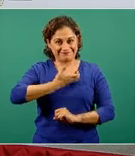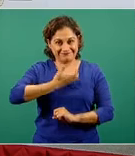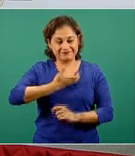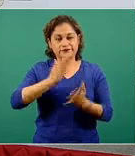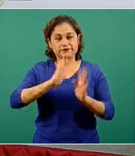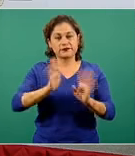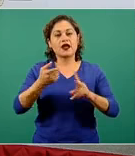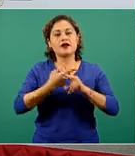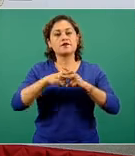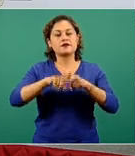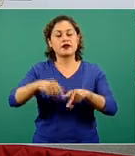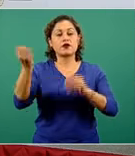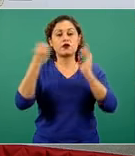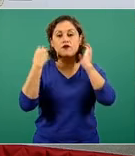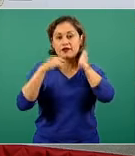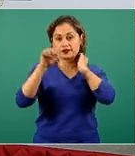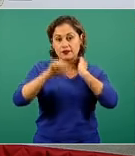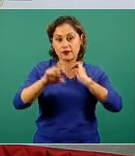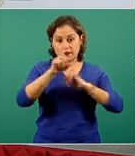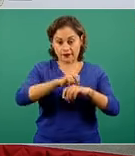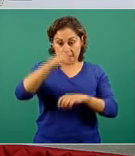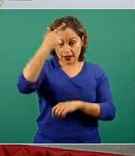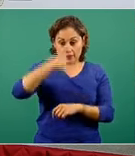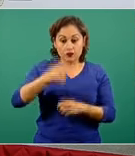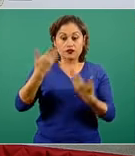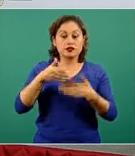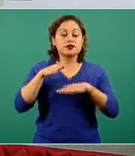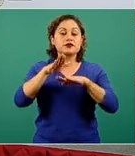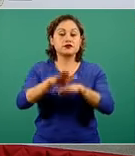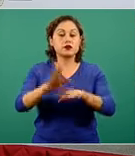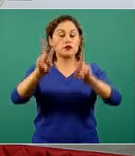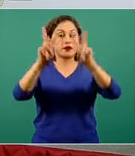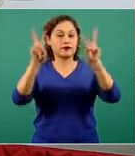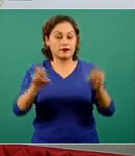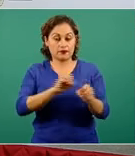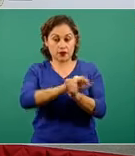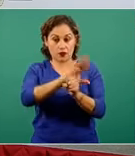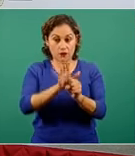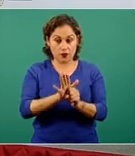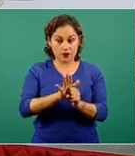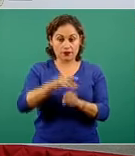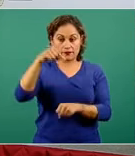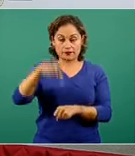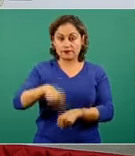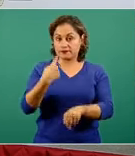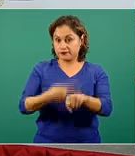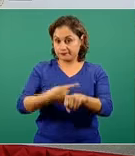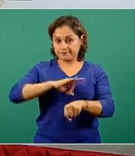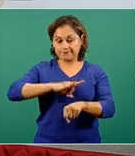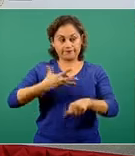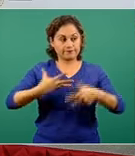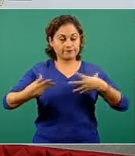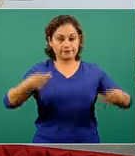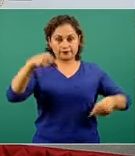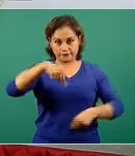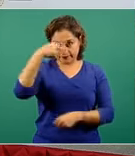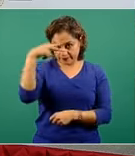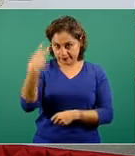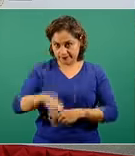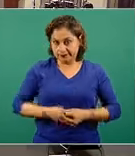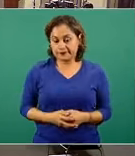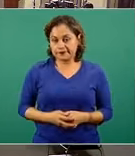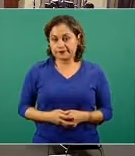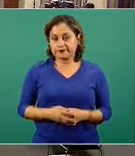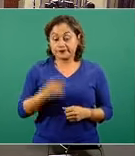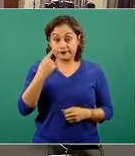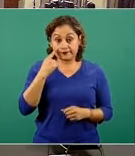de prensa de esta noche en relación a la situación que guarda el COVID-19 en México. Vamos a acercarnos a la